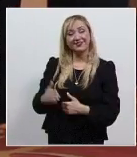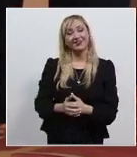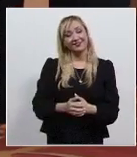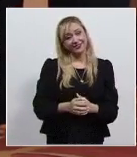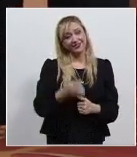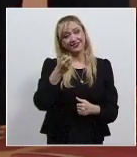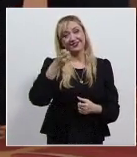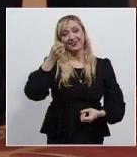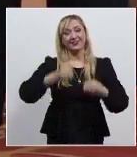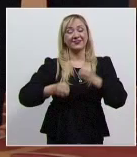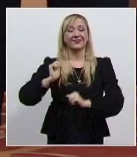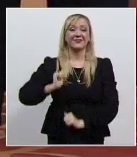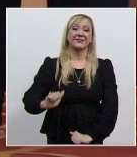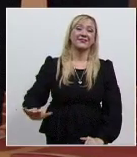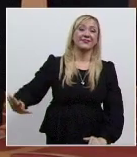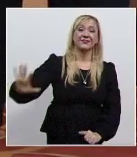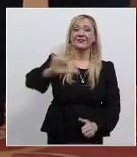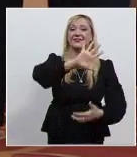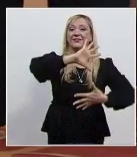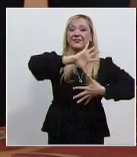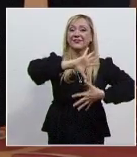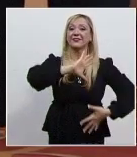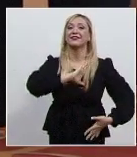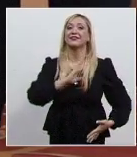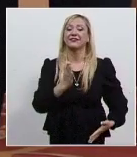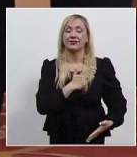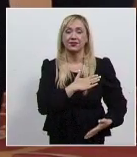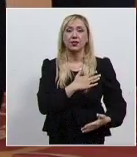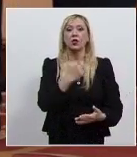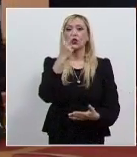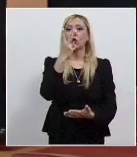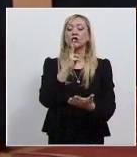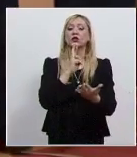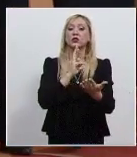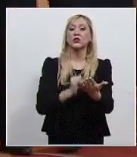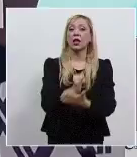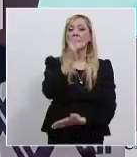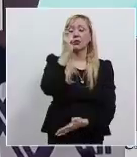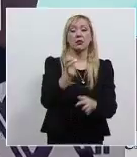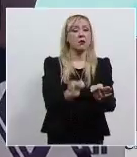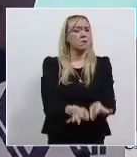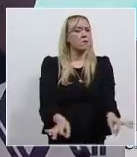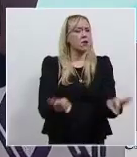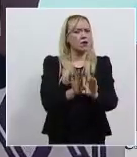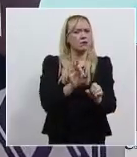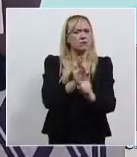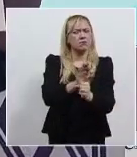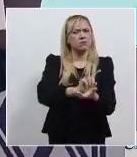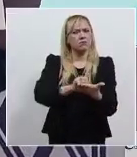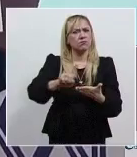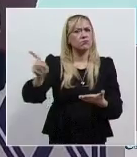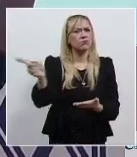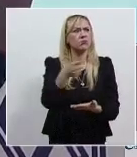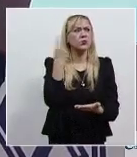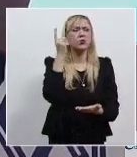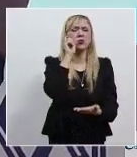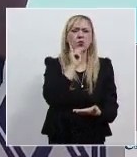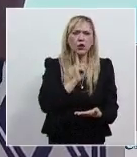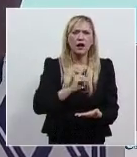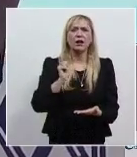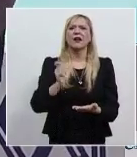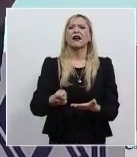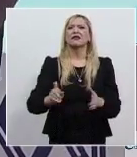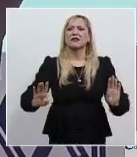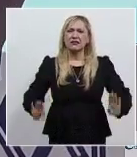de los poderes judiciales de Iberoamérica por 2 sentencias icónicas para la protección de los derechos de las mujeres y la perspectiva de